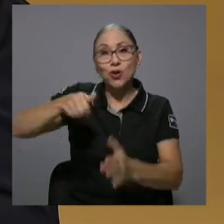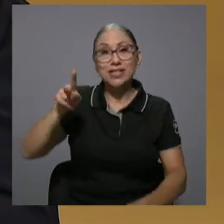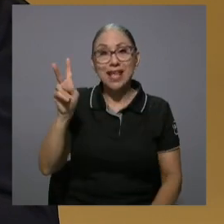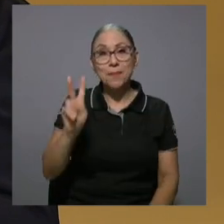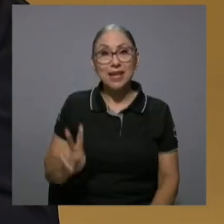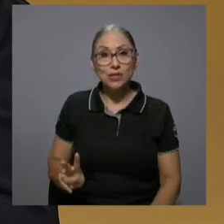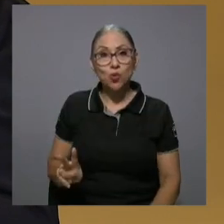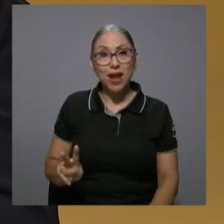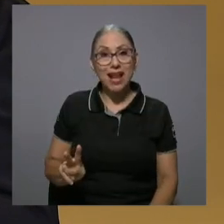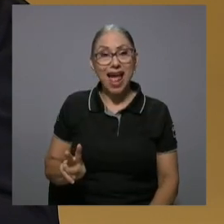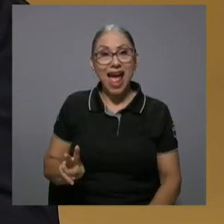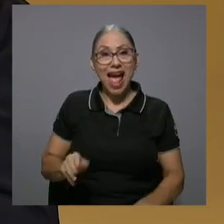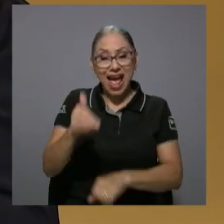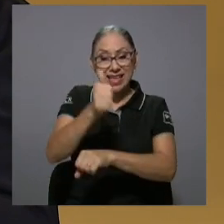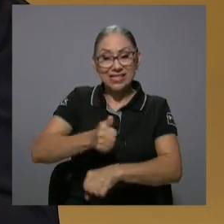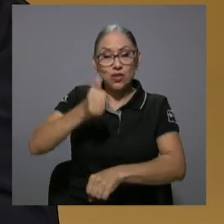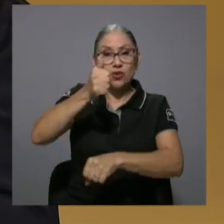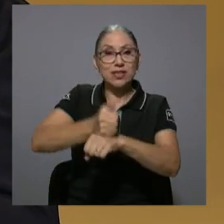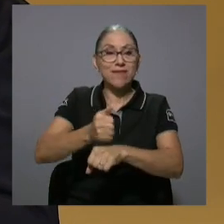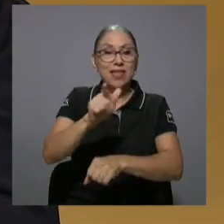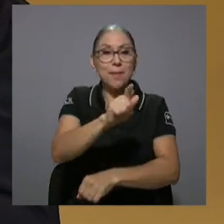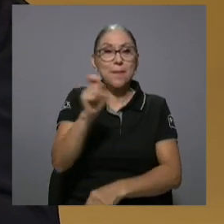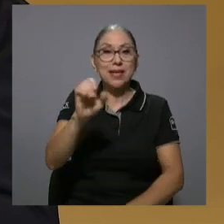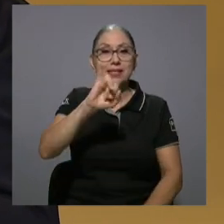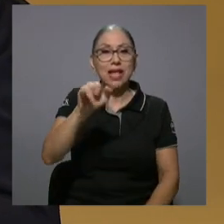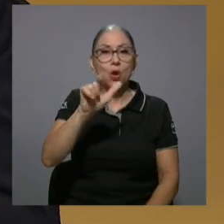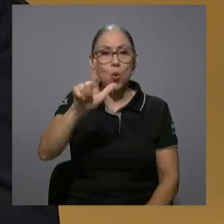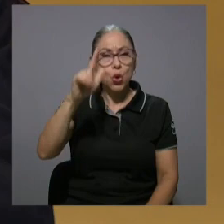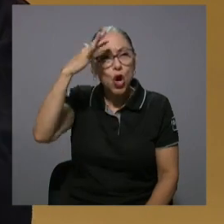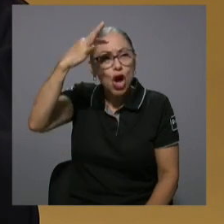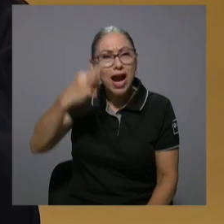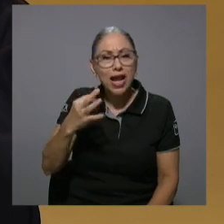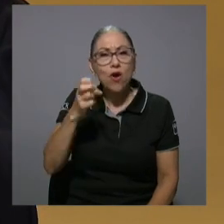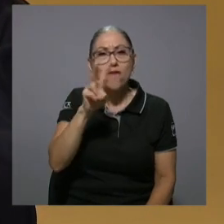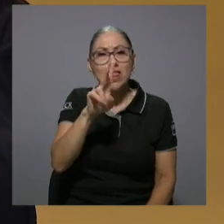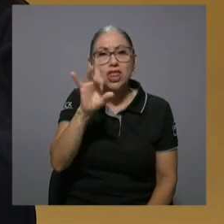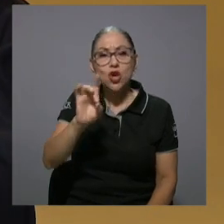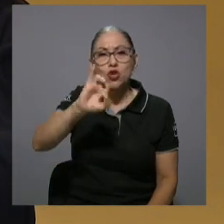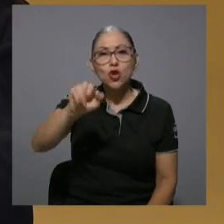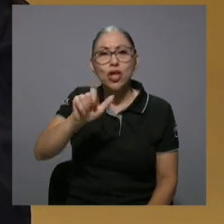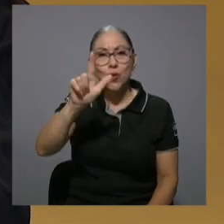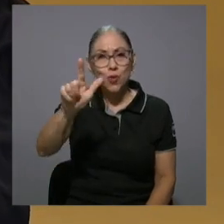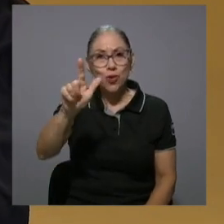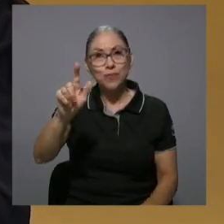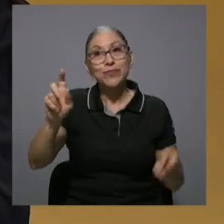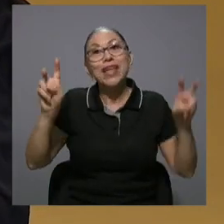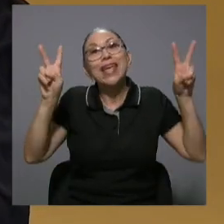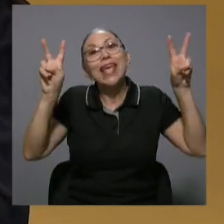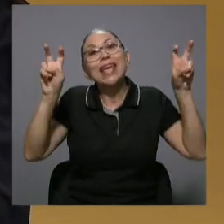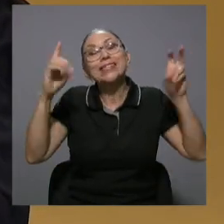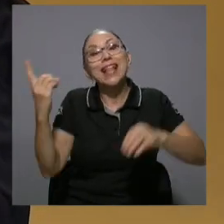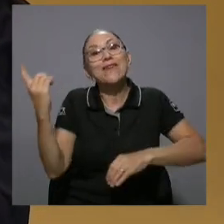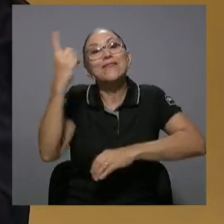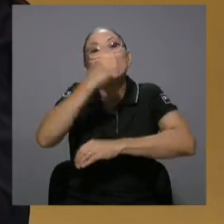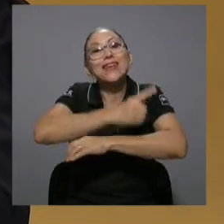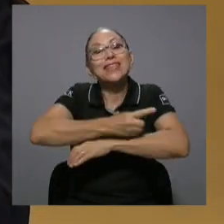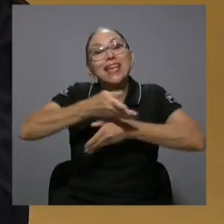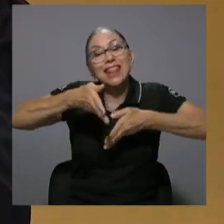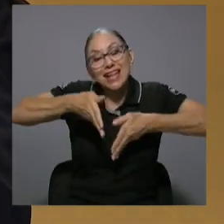sido fijadas para julio, creo que es el 28 de julio, que es la fecha del nacimiento de Hugo Chávez, ¿verdad? O